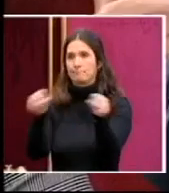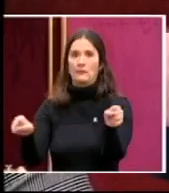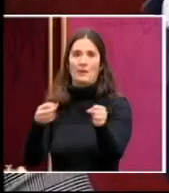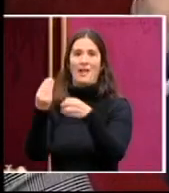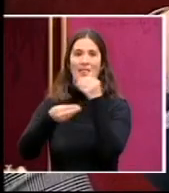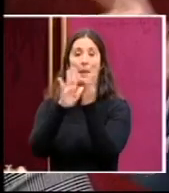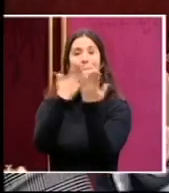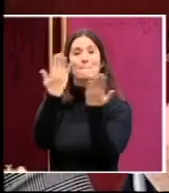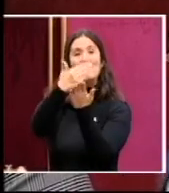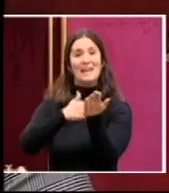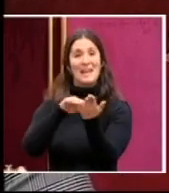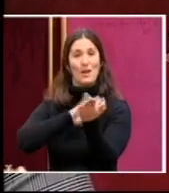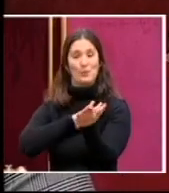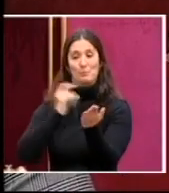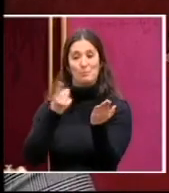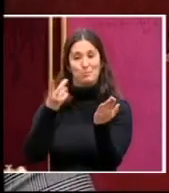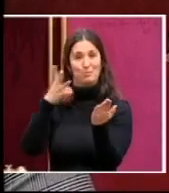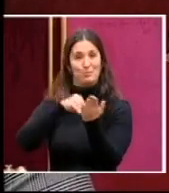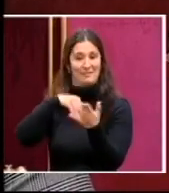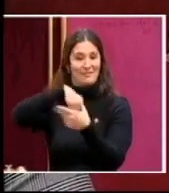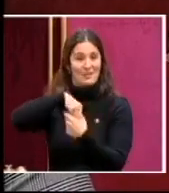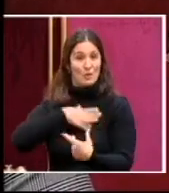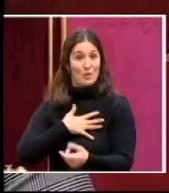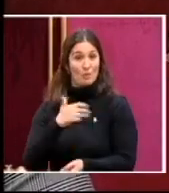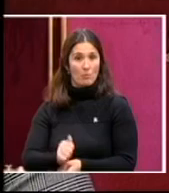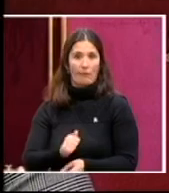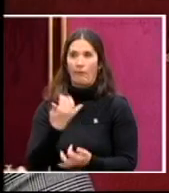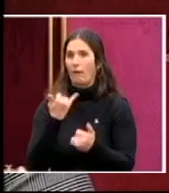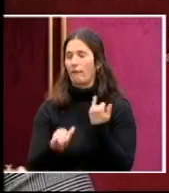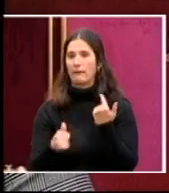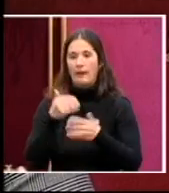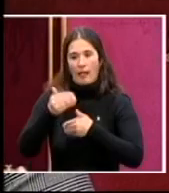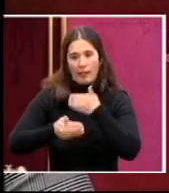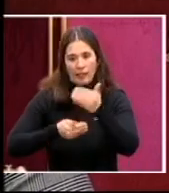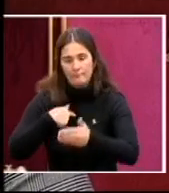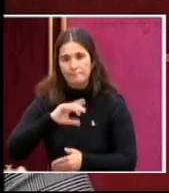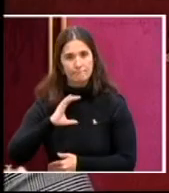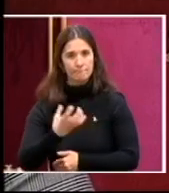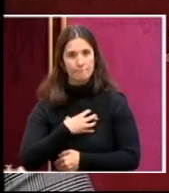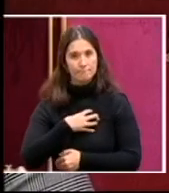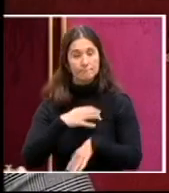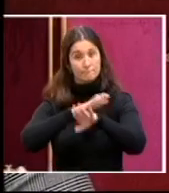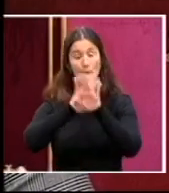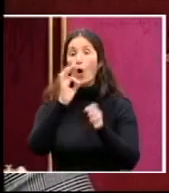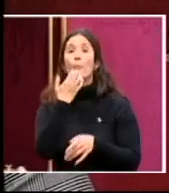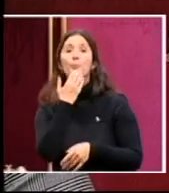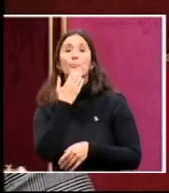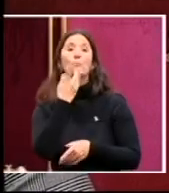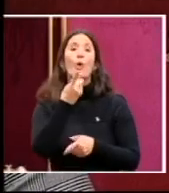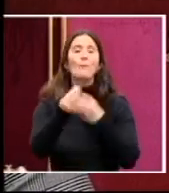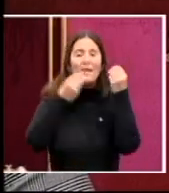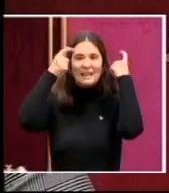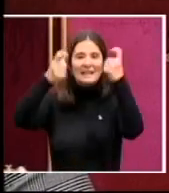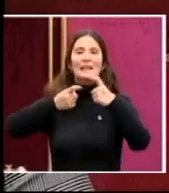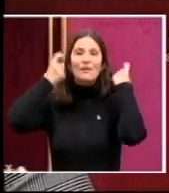aquellos pliegos que salieron durante varias ocasiones en el Ayuntamiento poder ir hacia adelante. O, por ejemplo, cómo se hizo un